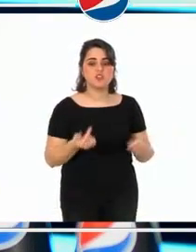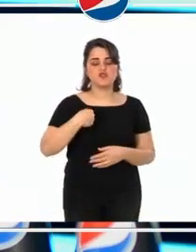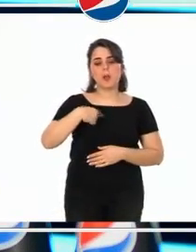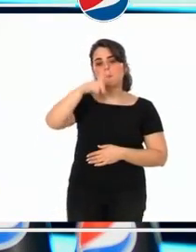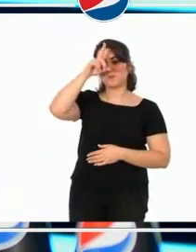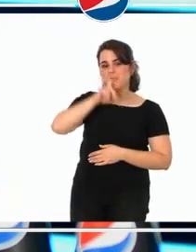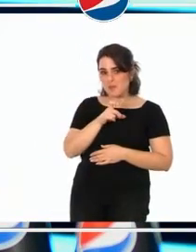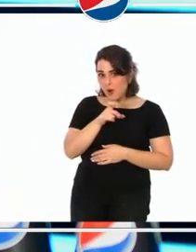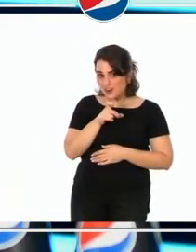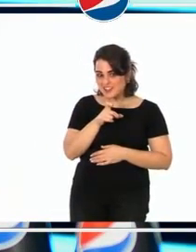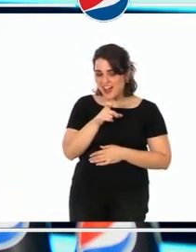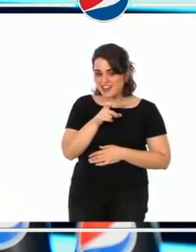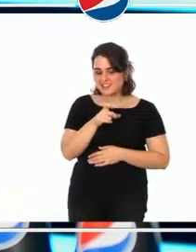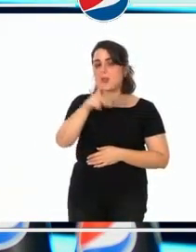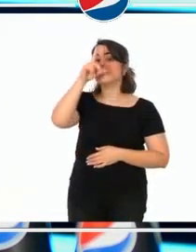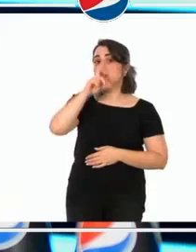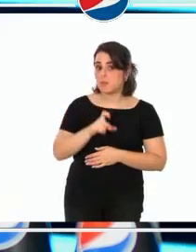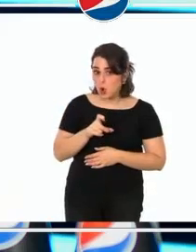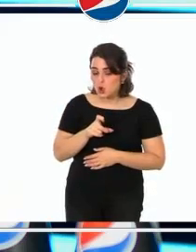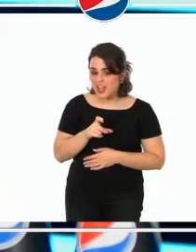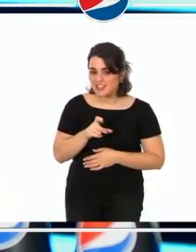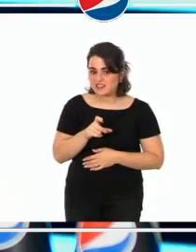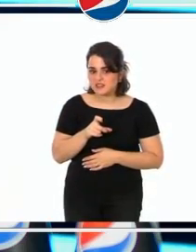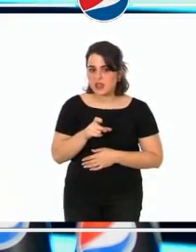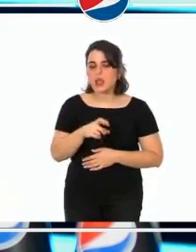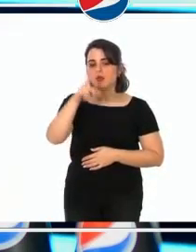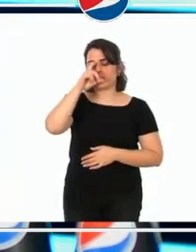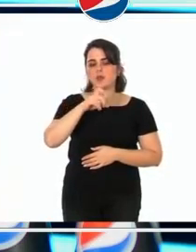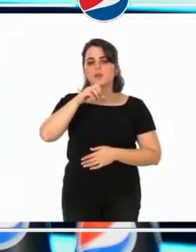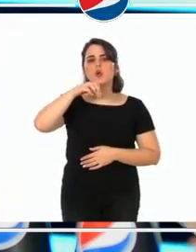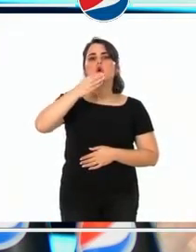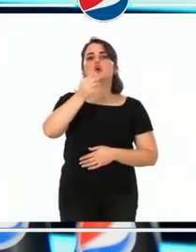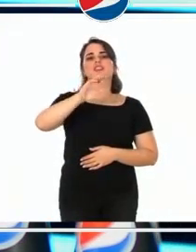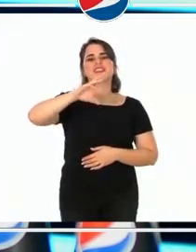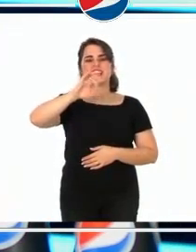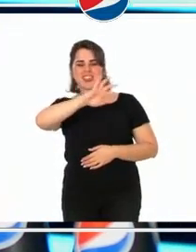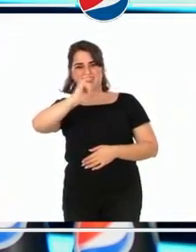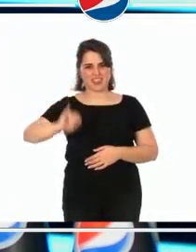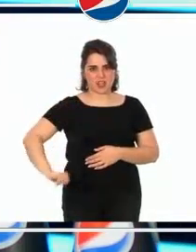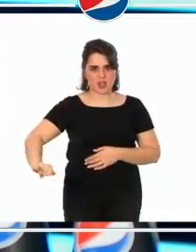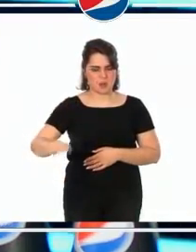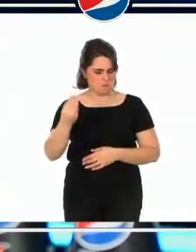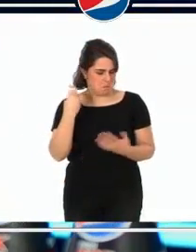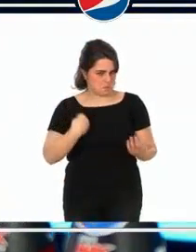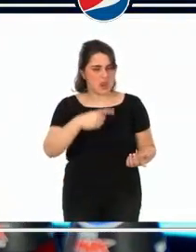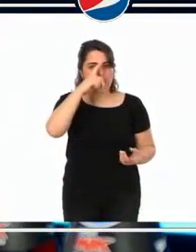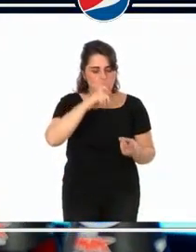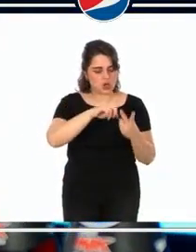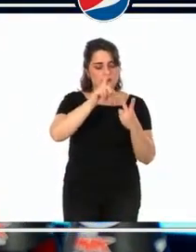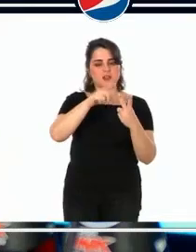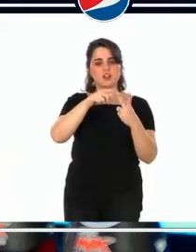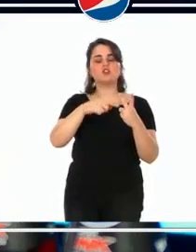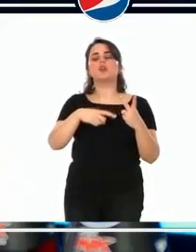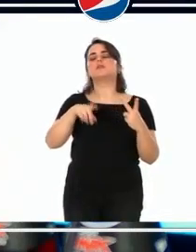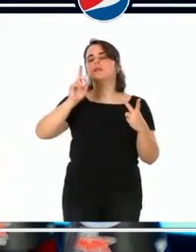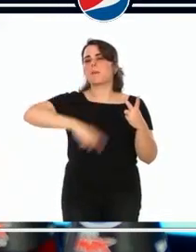Memorias. Memorias. No, pero Memorias es de More y J. Cortés. Bueno, Memorias. Memorias. La canción, sí. Me voy a quedar.